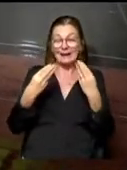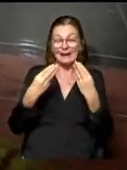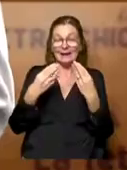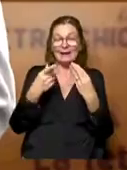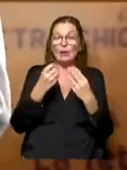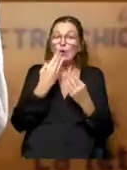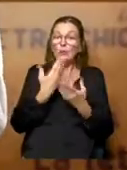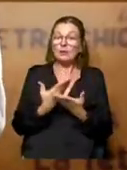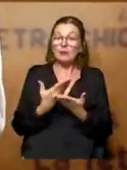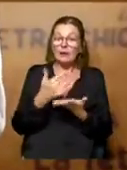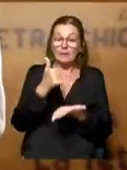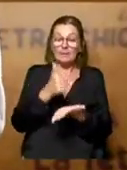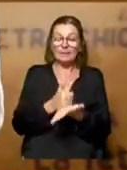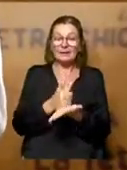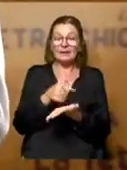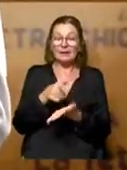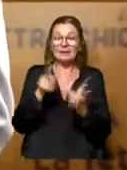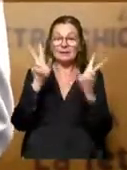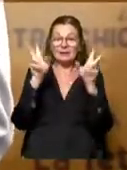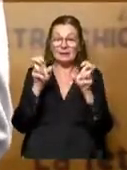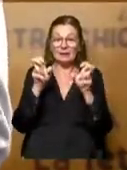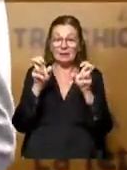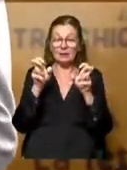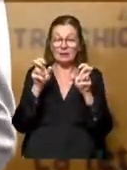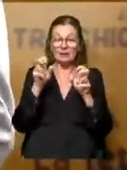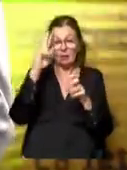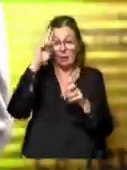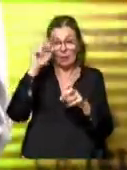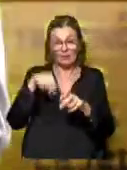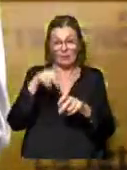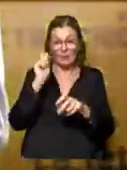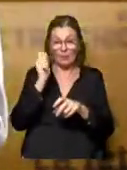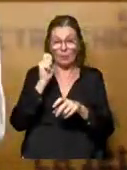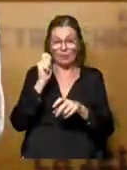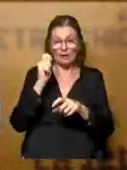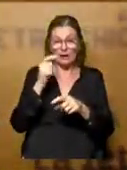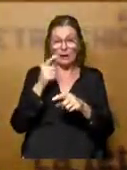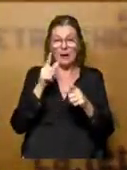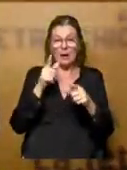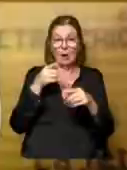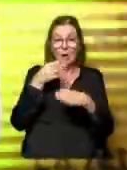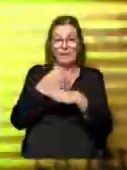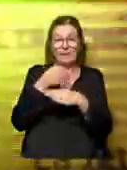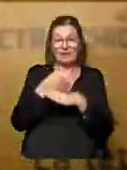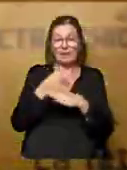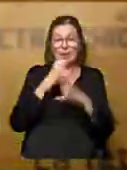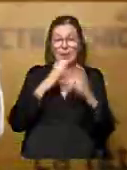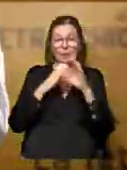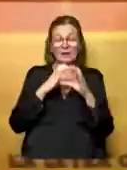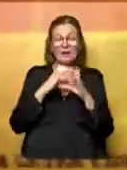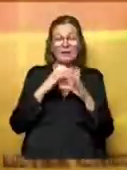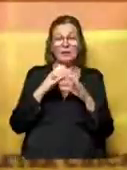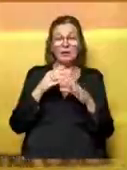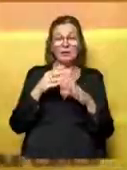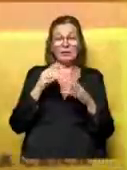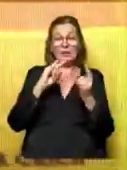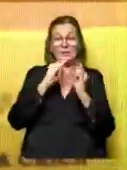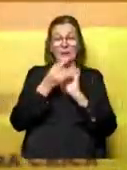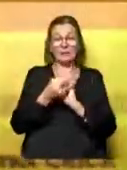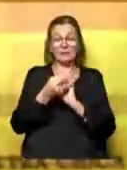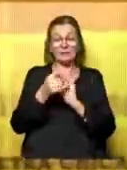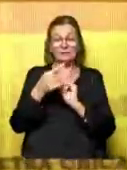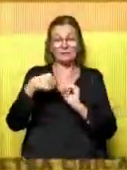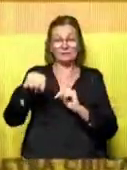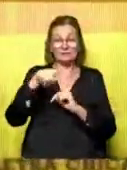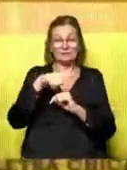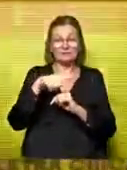ha estado presente este tema o cómo está en la opinión pública, en medios y en el Parlamento, ¿es así? Exacto. ¿Por dónde empezamos? Sí, nosotros desde la